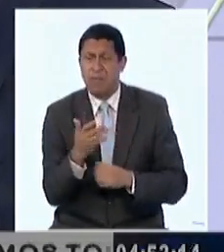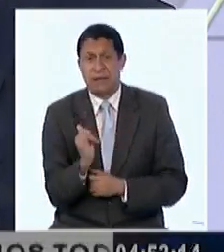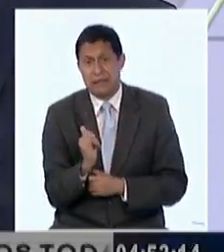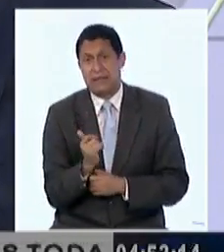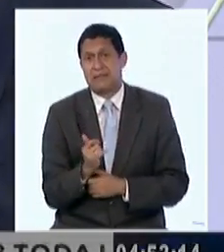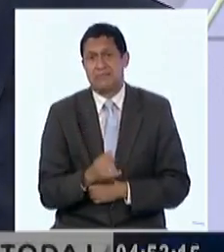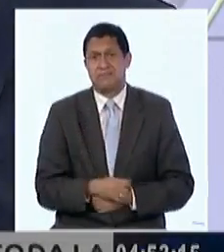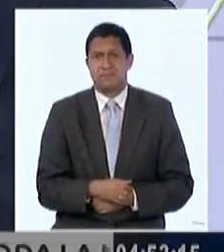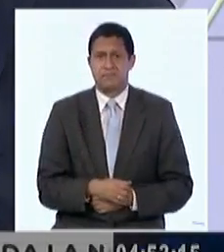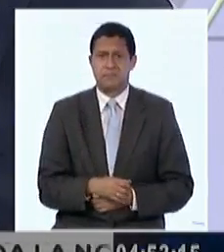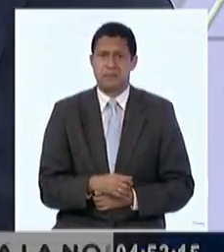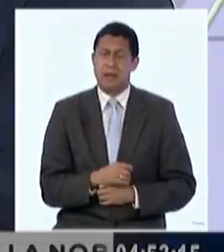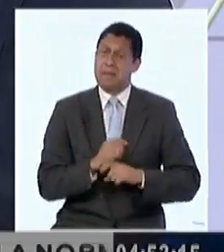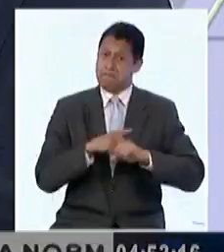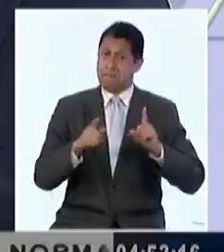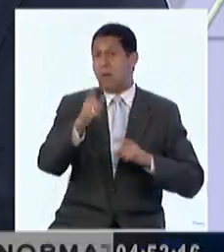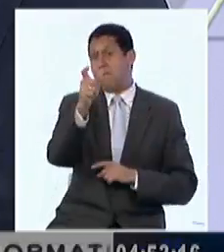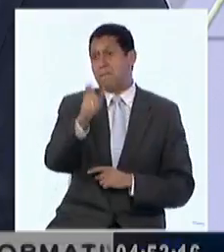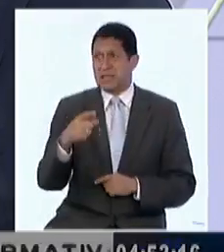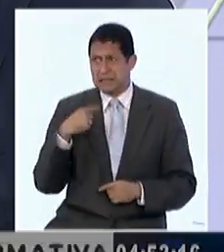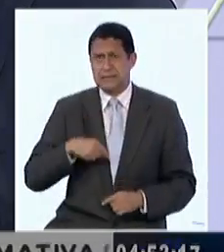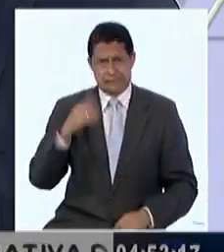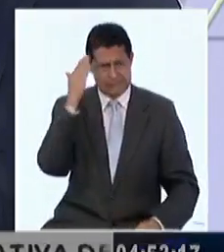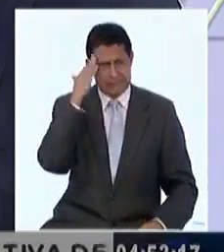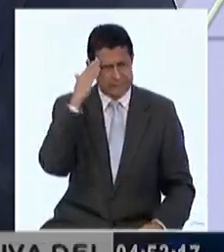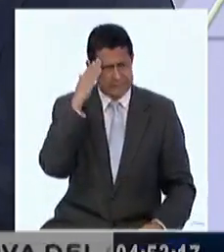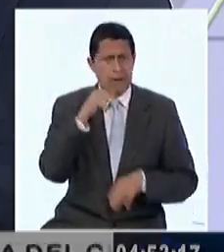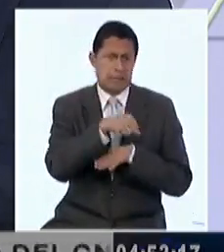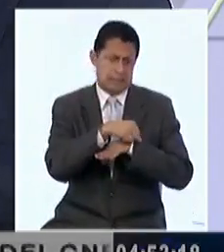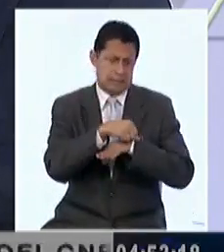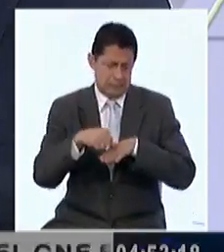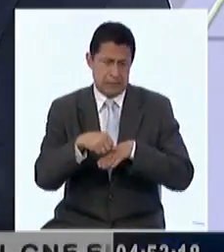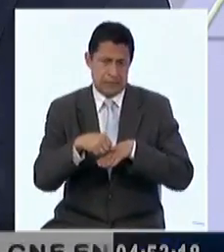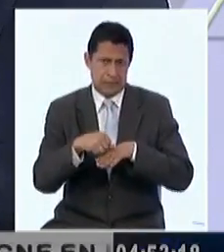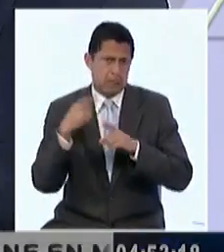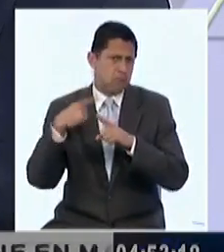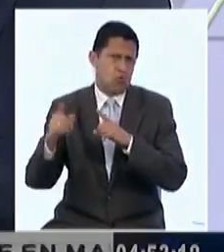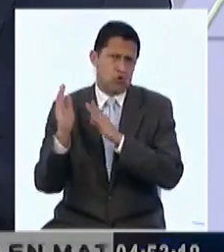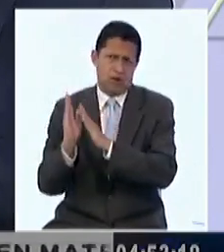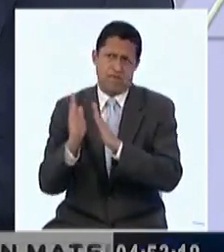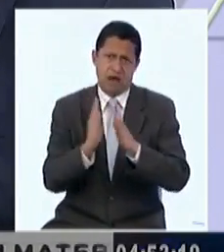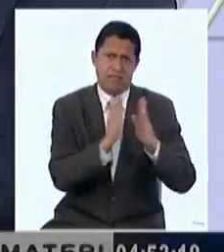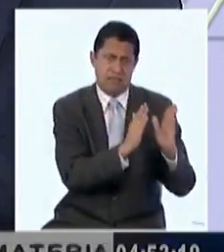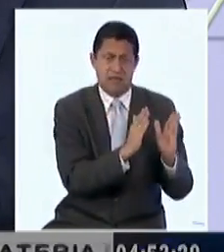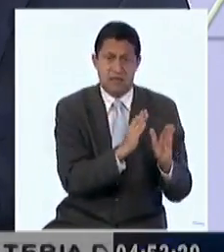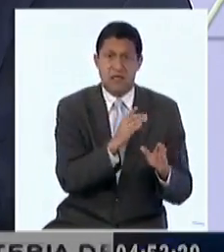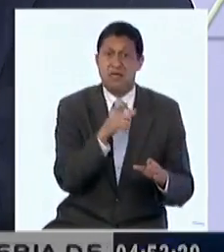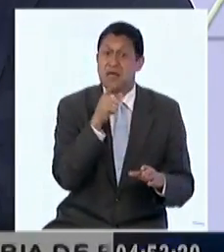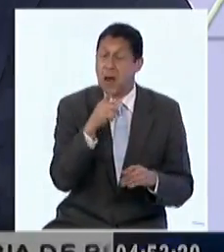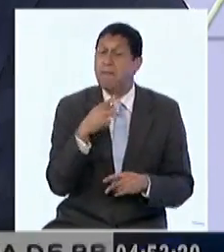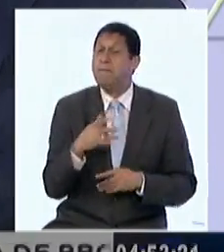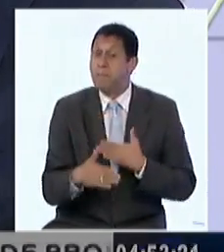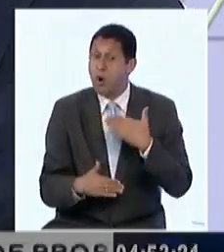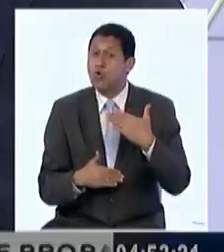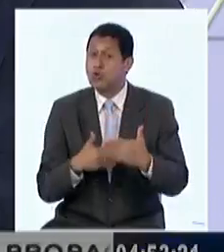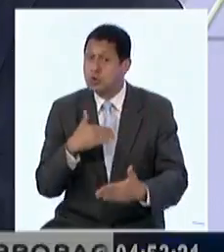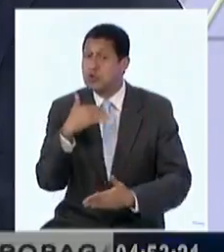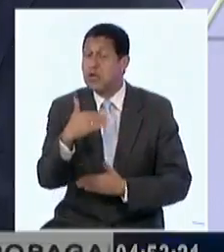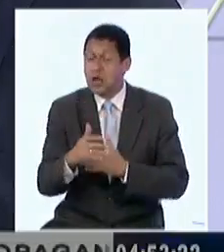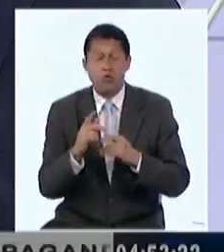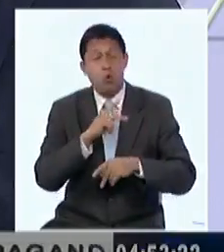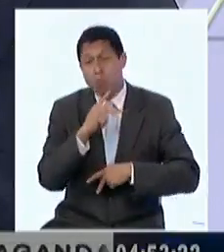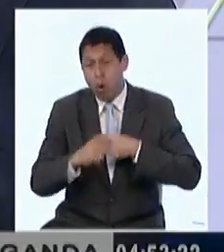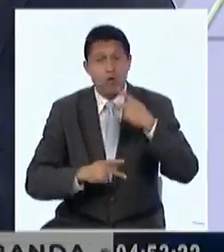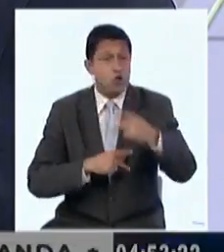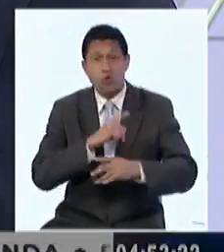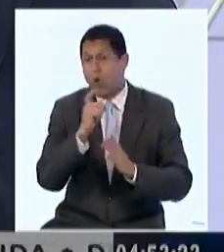que se presentan. El paciente tiene que entender que la cicatrización tiene múltiples fases y que el proceso completo de